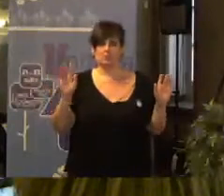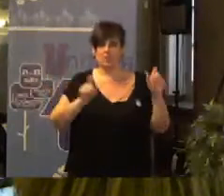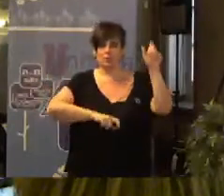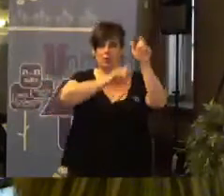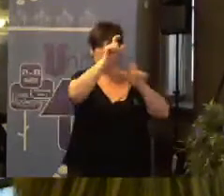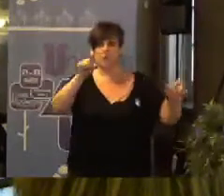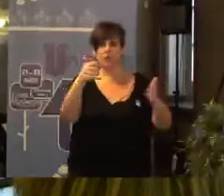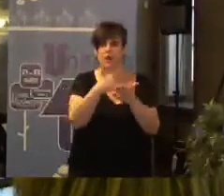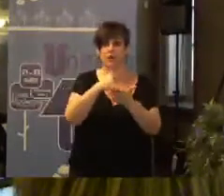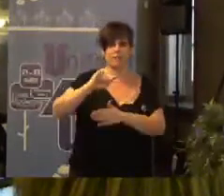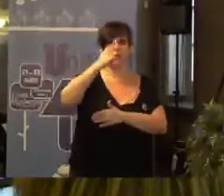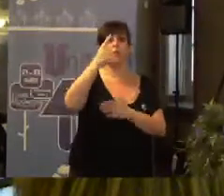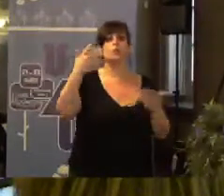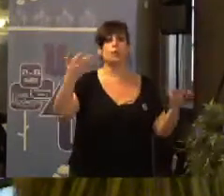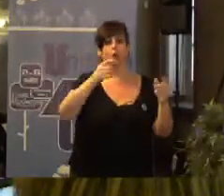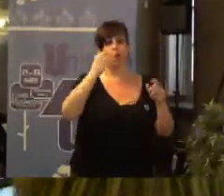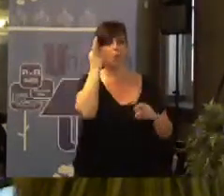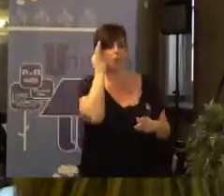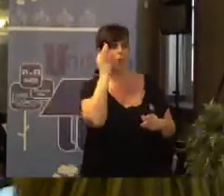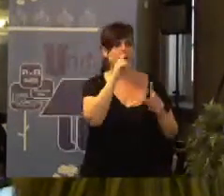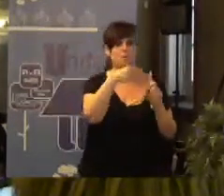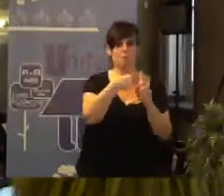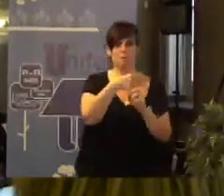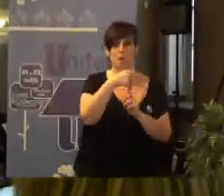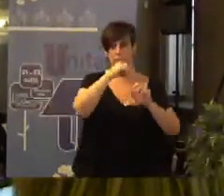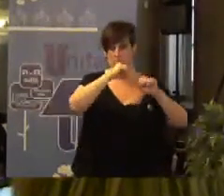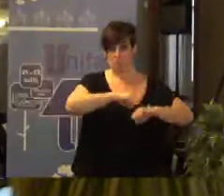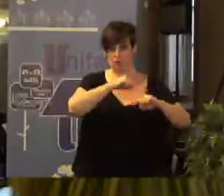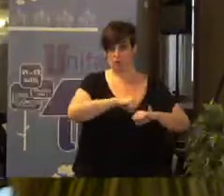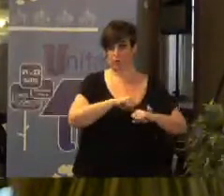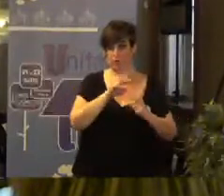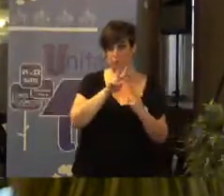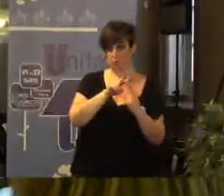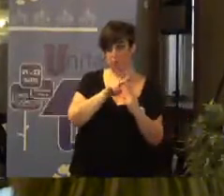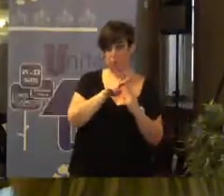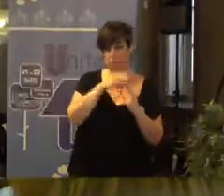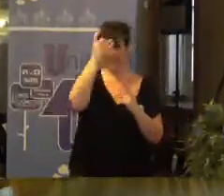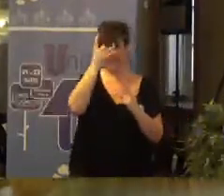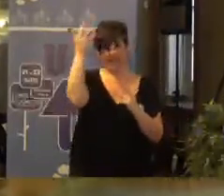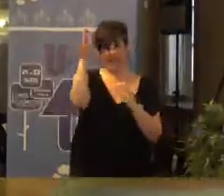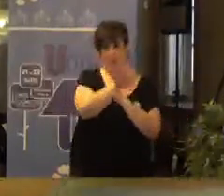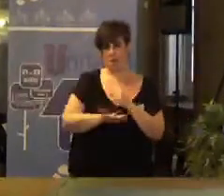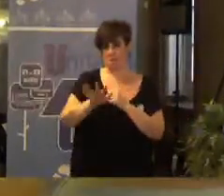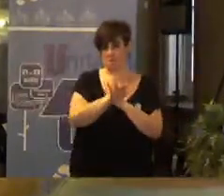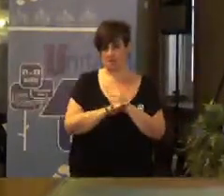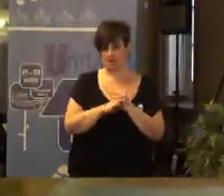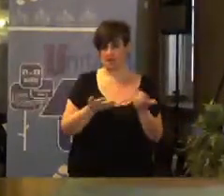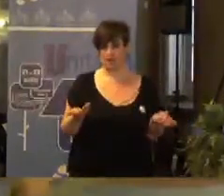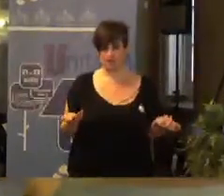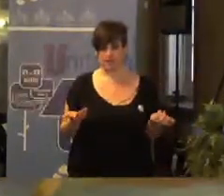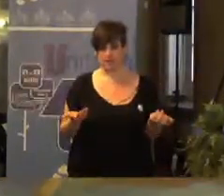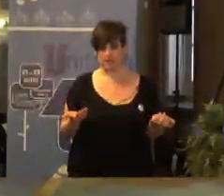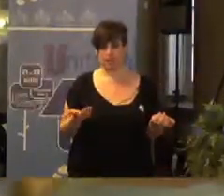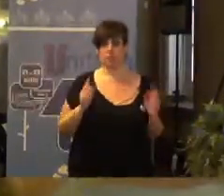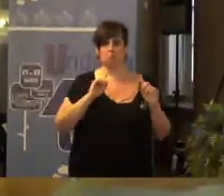as mulleres e os vellos, non? E claro, son ideas moi básicas alrededor das cales articular